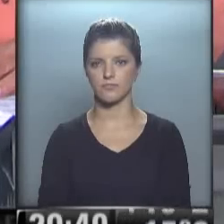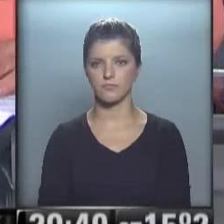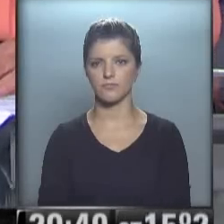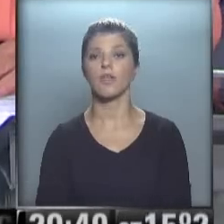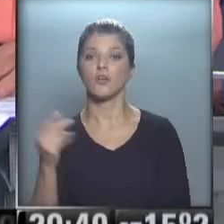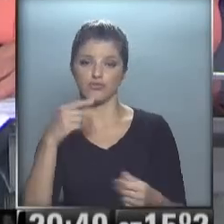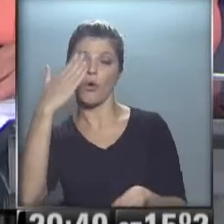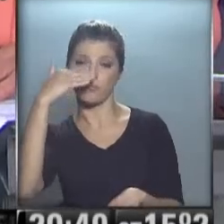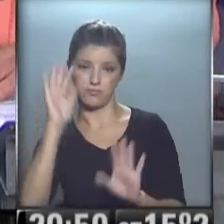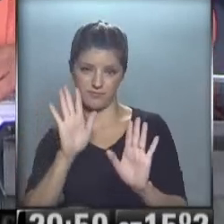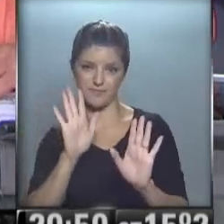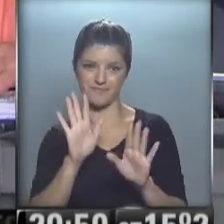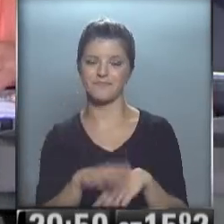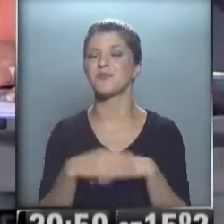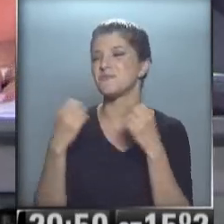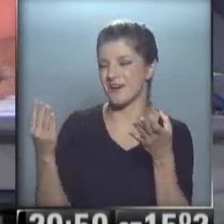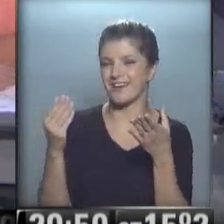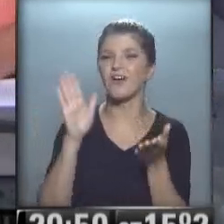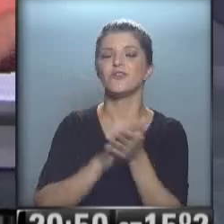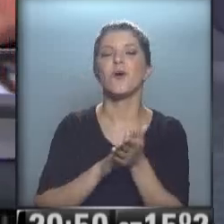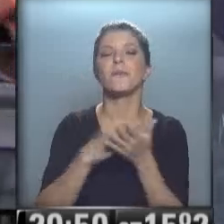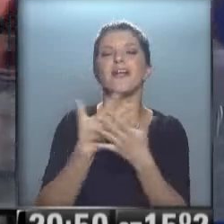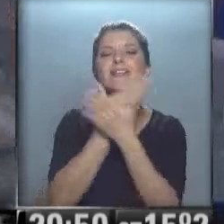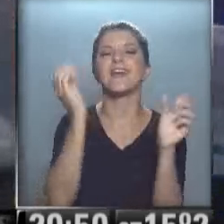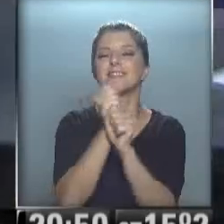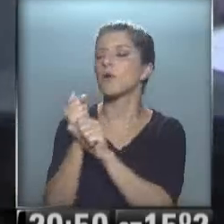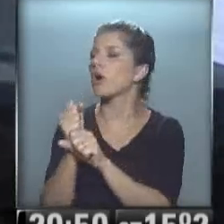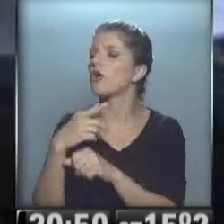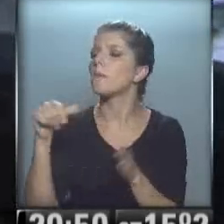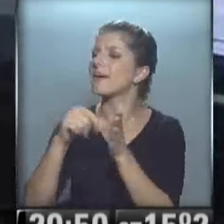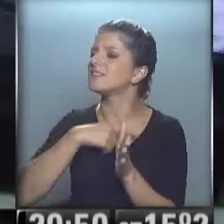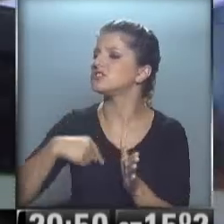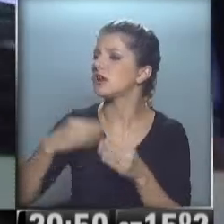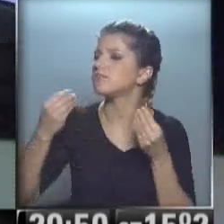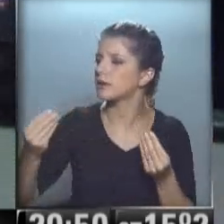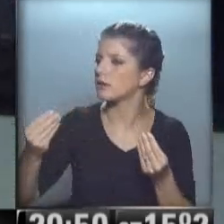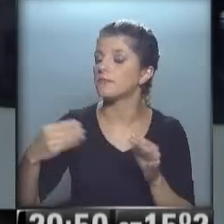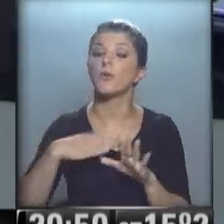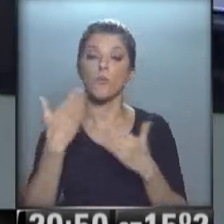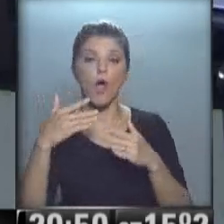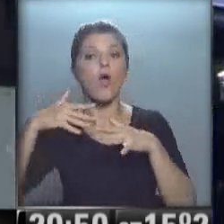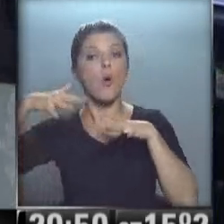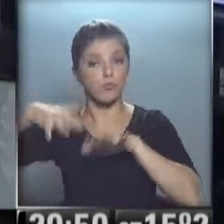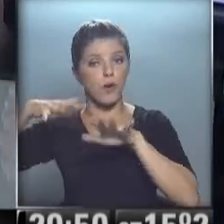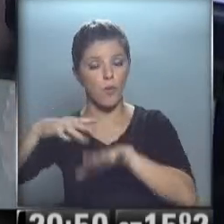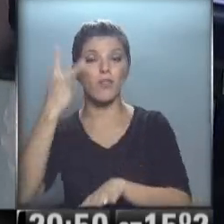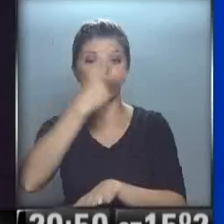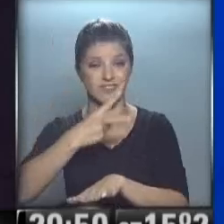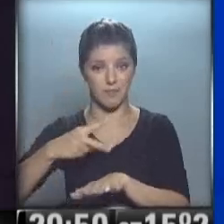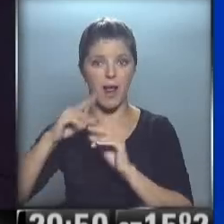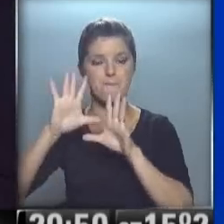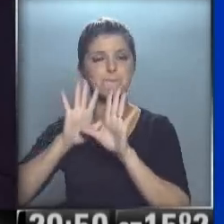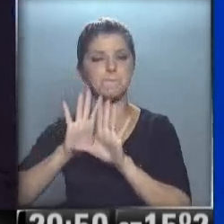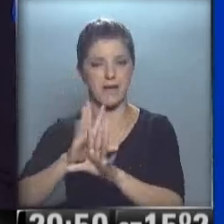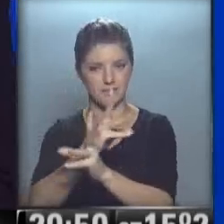rato en la de Tortuga. Claro, muy bien. Más sobre el Día de los Trabajadores. ¿Qué pasa en China, Pedro? Culminó una huelga de 2 semanas de trabajadores de la